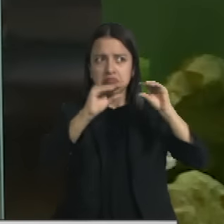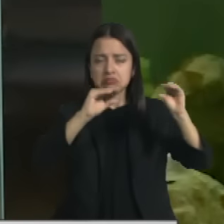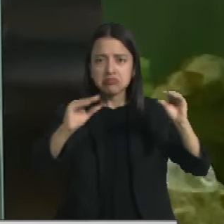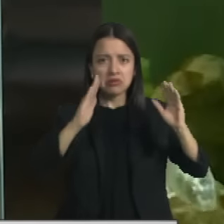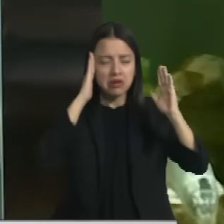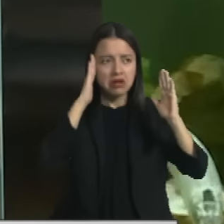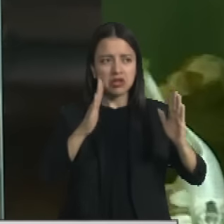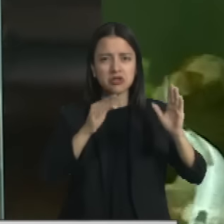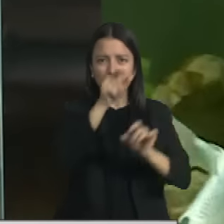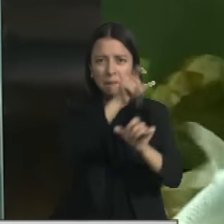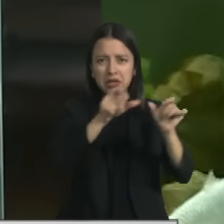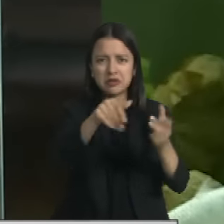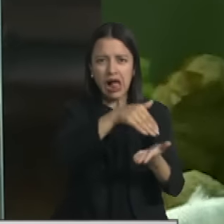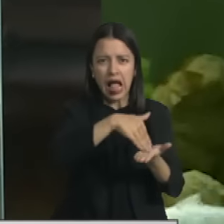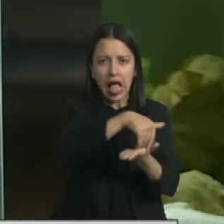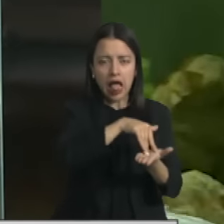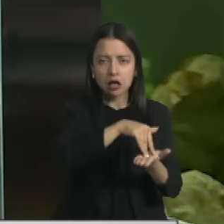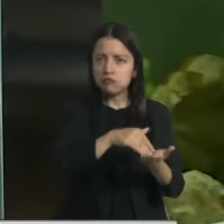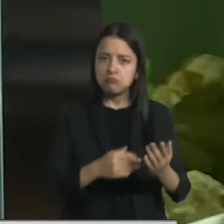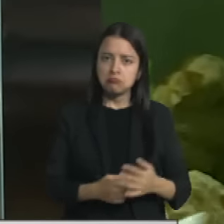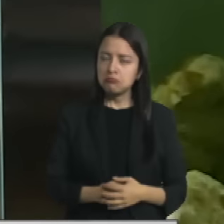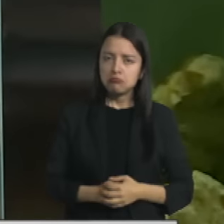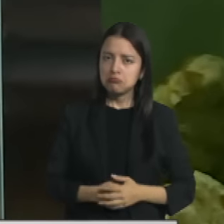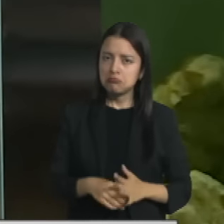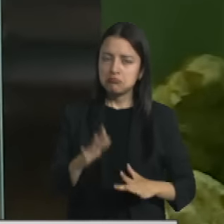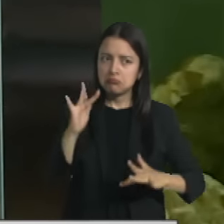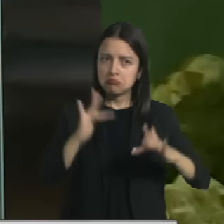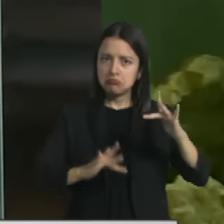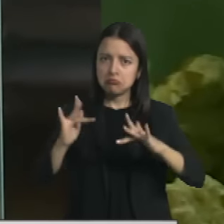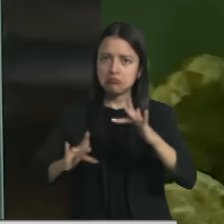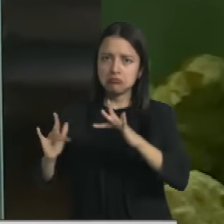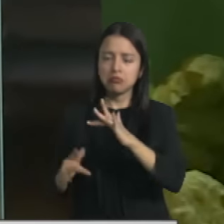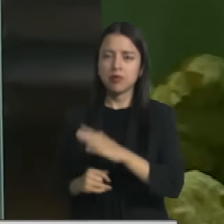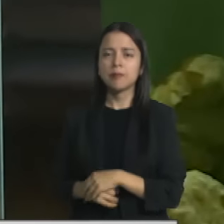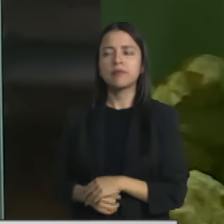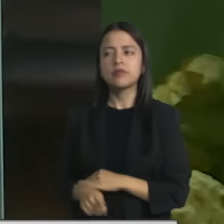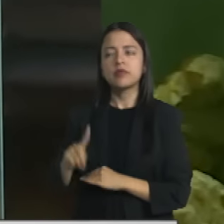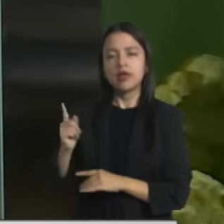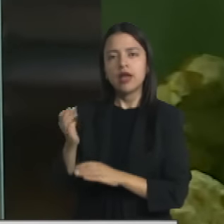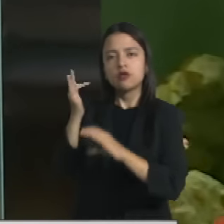población vulnerable. El anuncio fue hecho hace tan solo algunos minutos por el Contralor